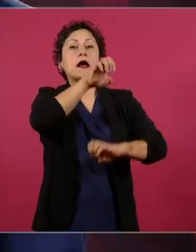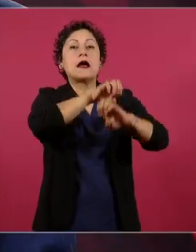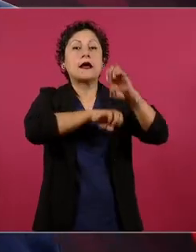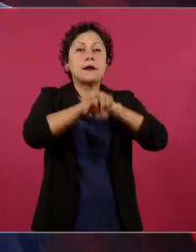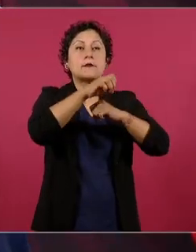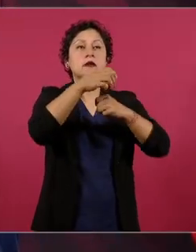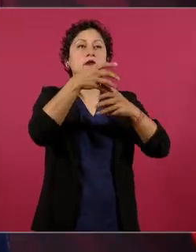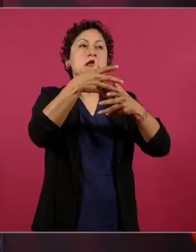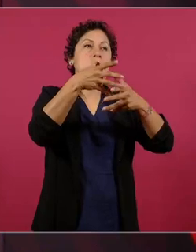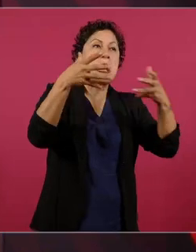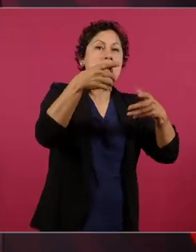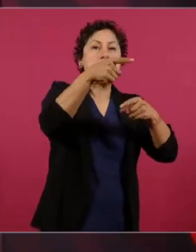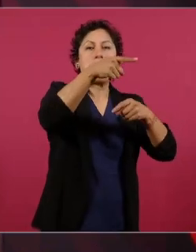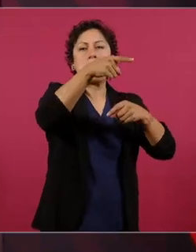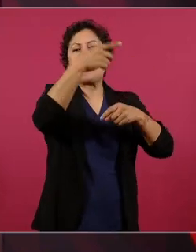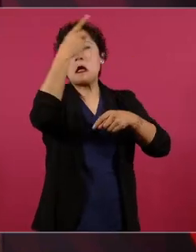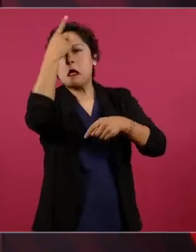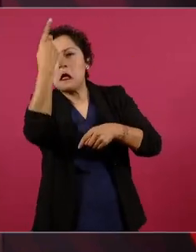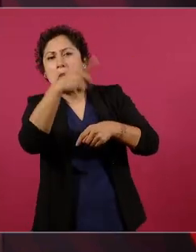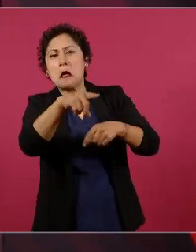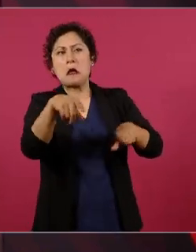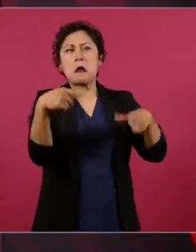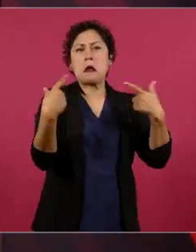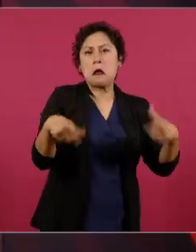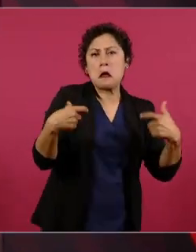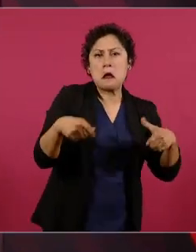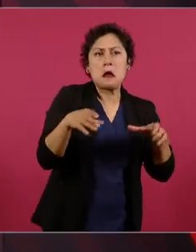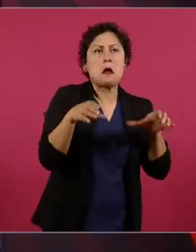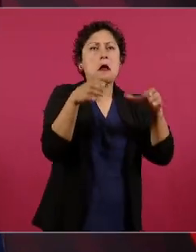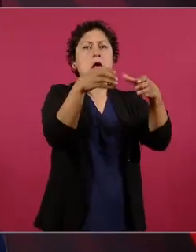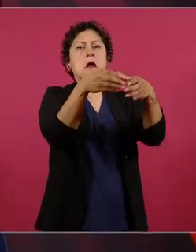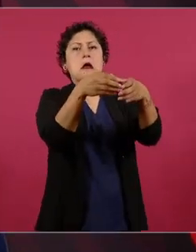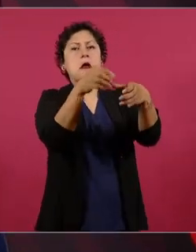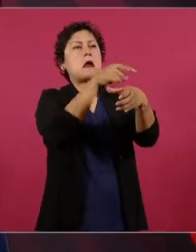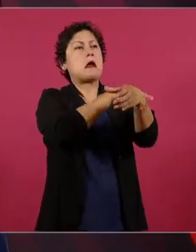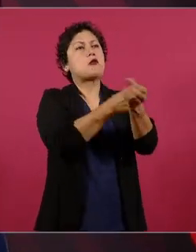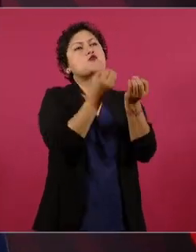populismo. Eso es rescate,